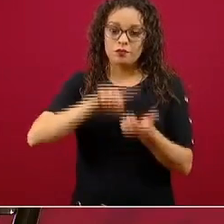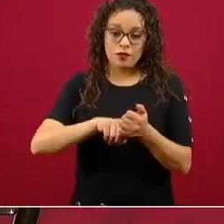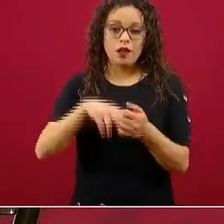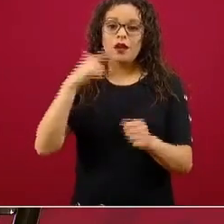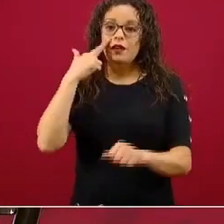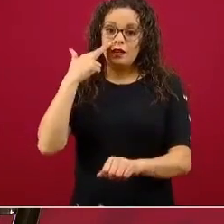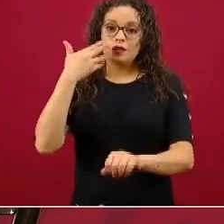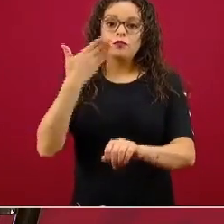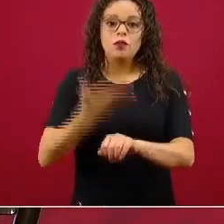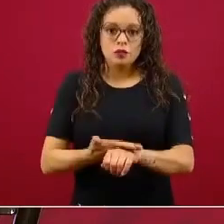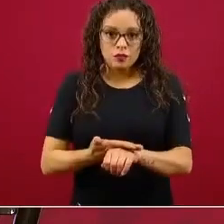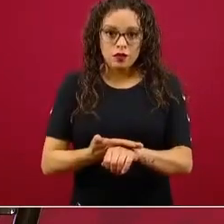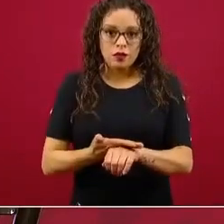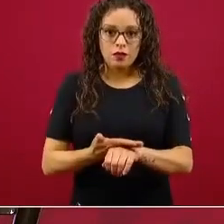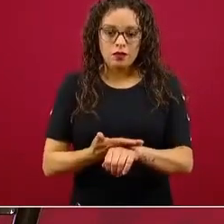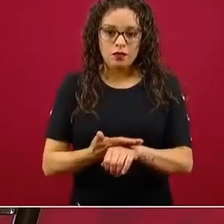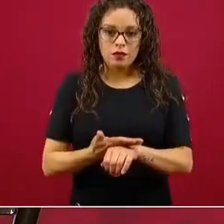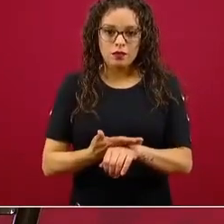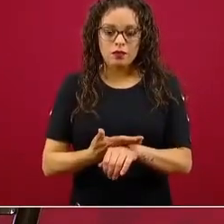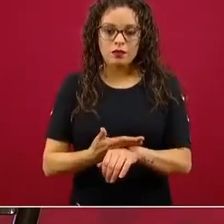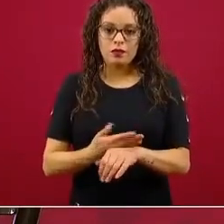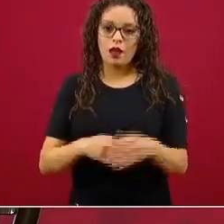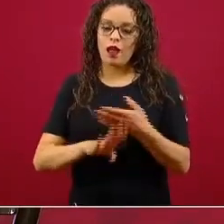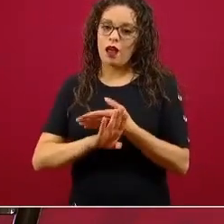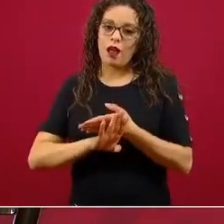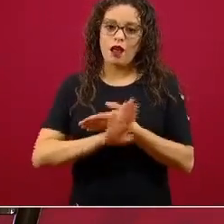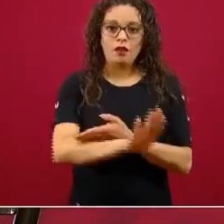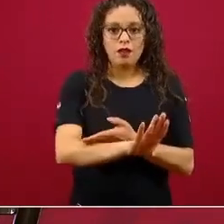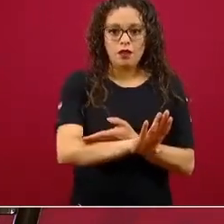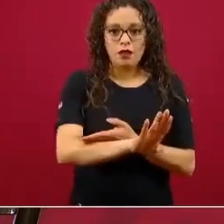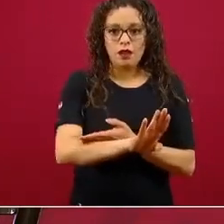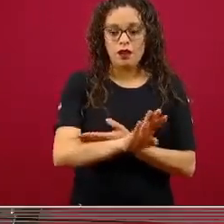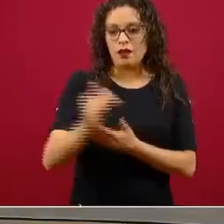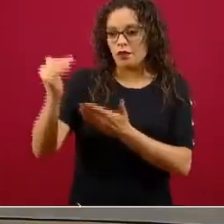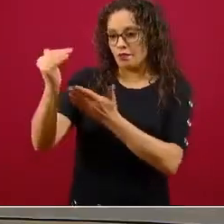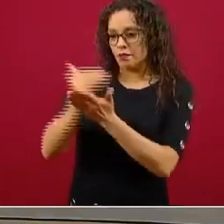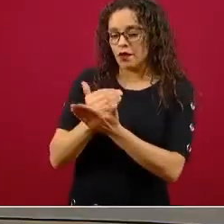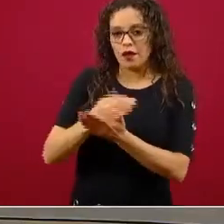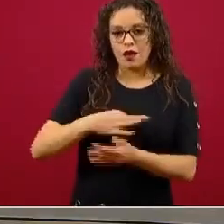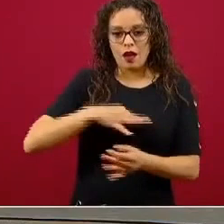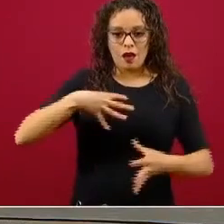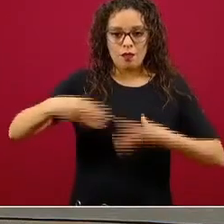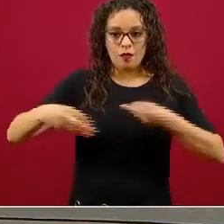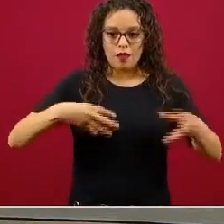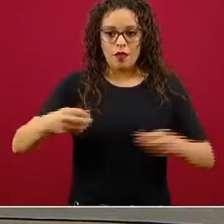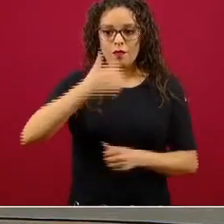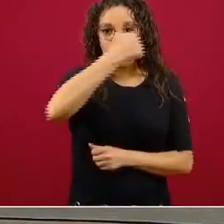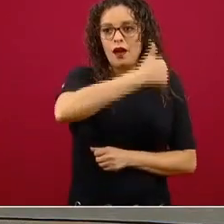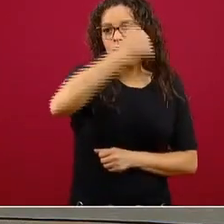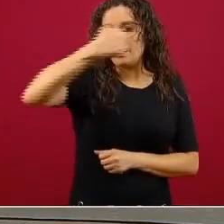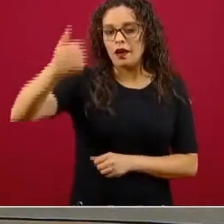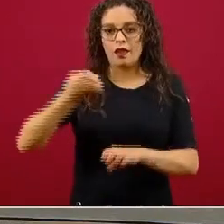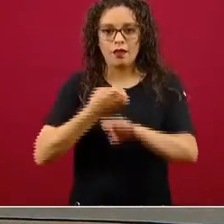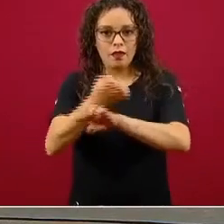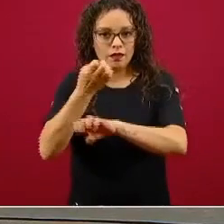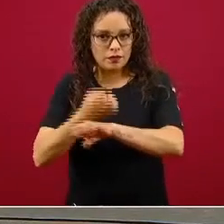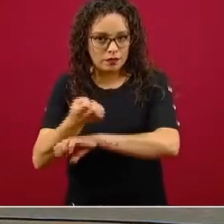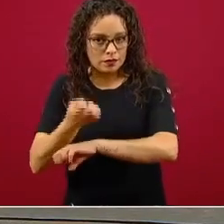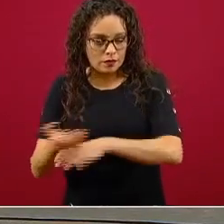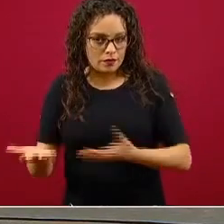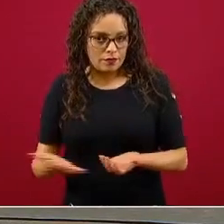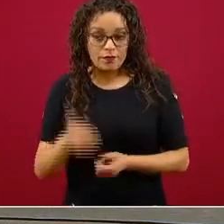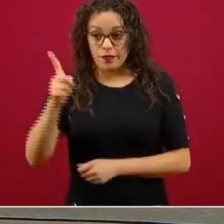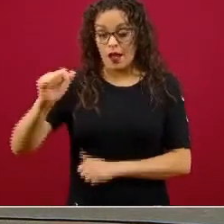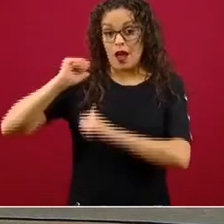poder mitigar la epidemia en cada uno de nuestros estados. Ni las autoridades sanitarias locales, ni